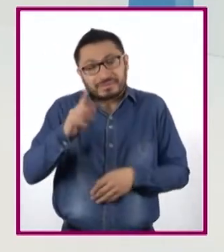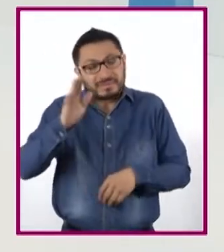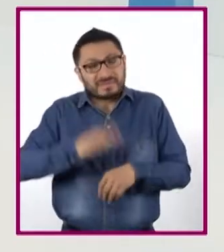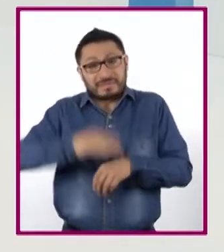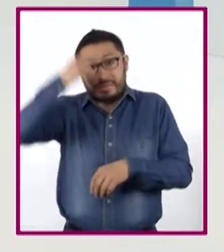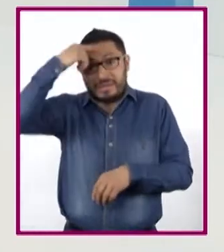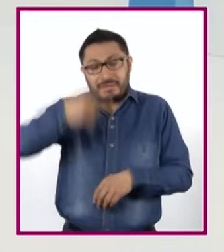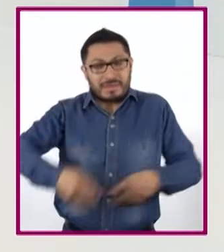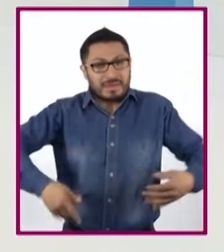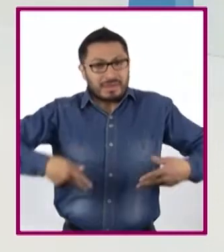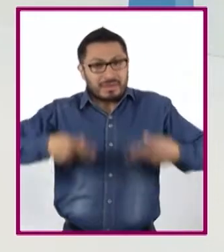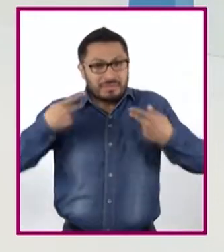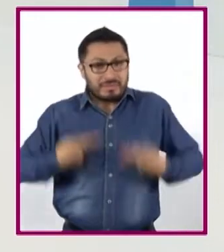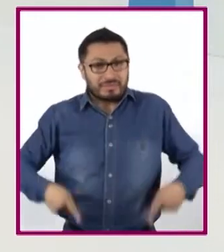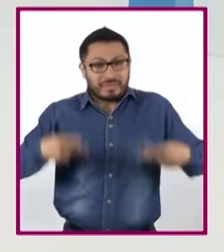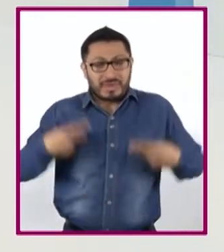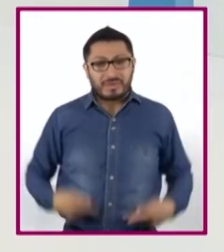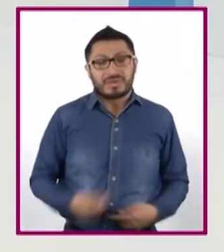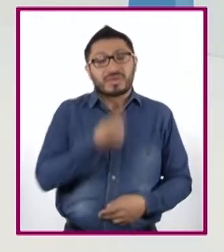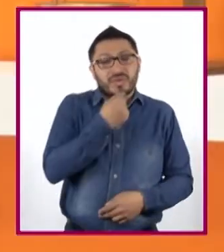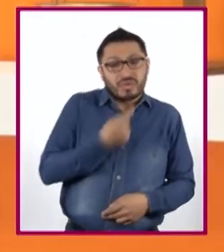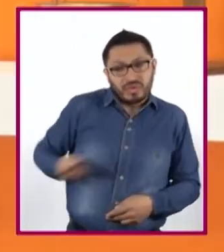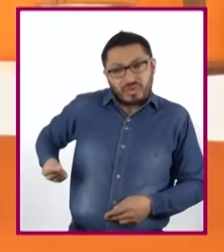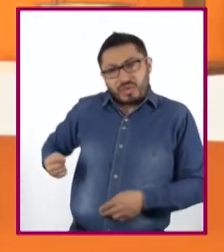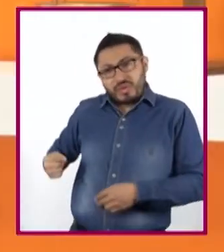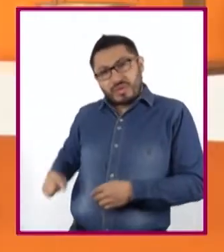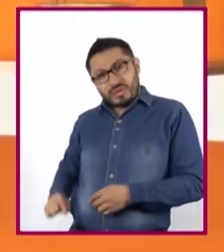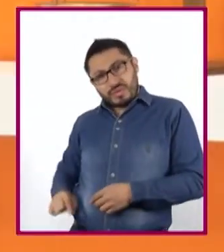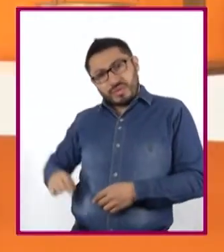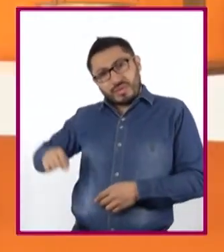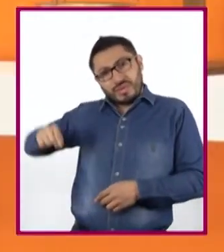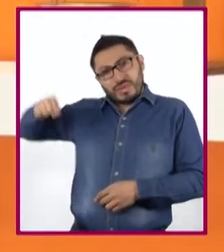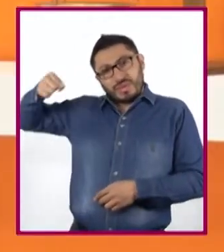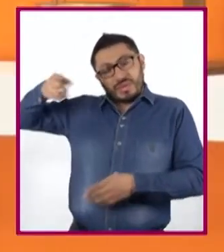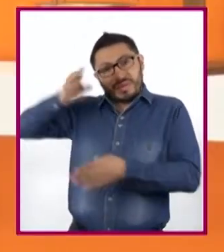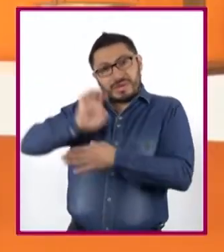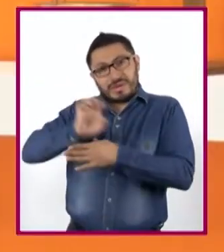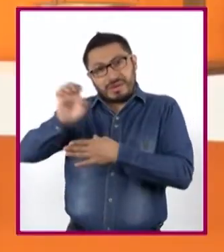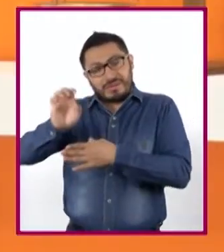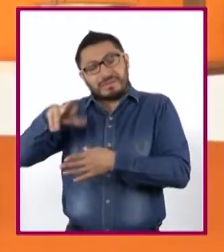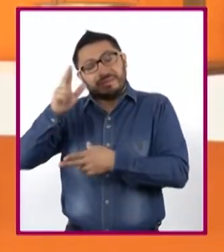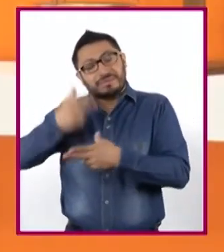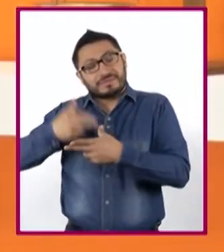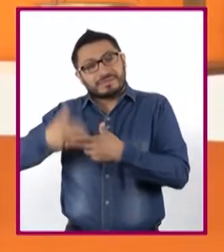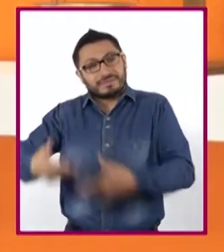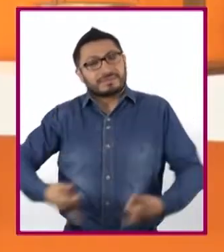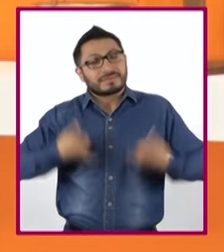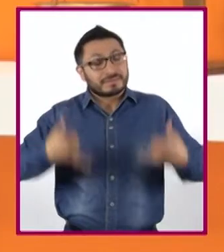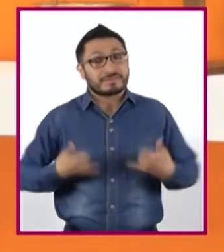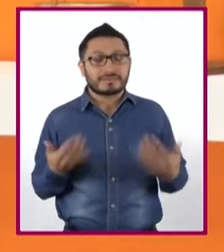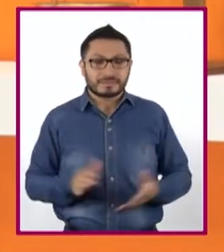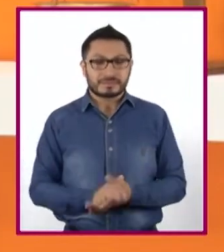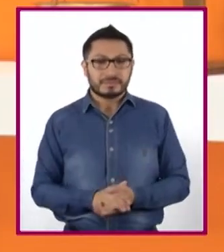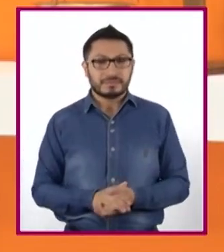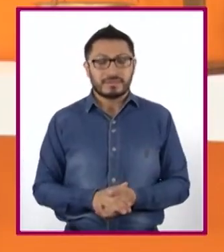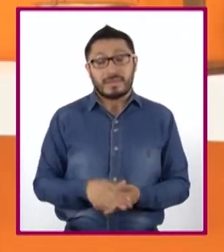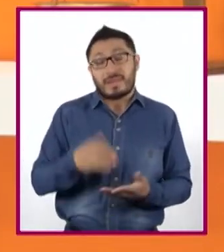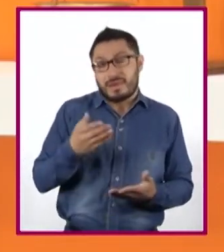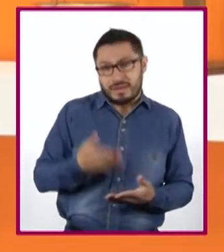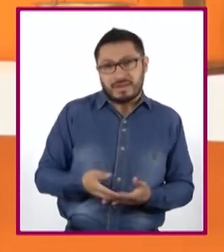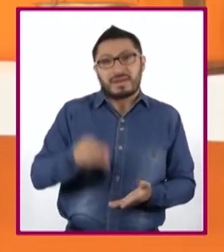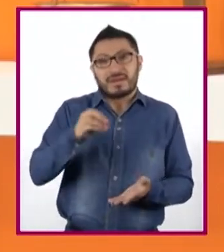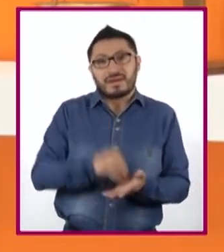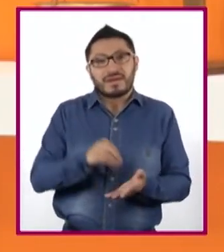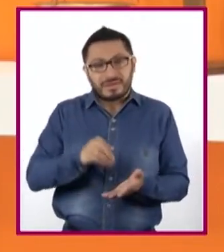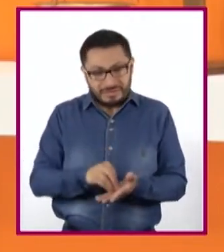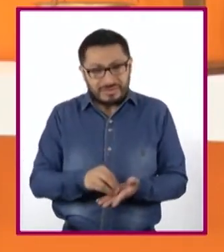de la infancia a la juventud. ¿Por qué? Aun cuando siempre se ha considerado a la infancia como una etapa en la que se depende de